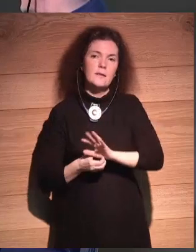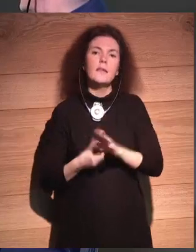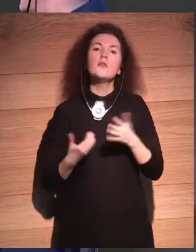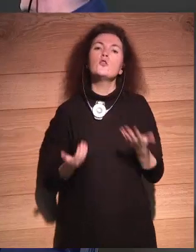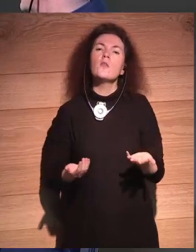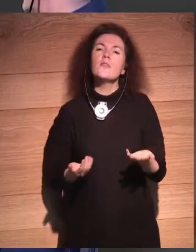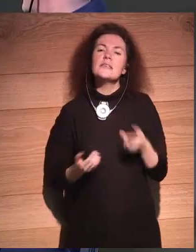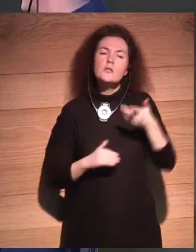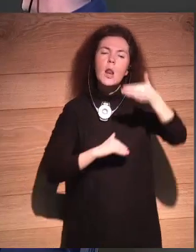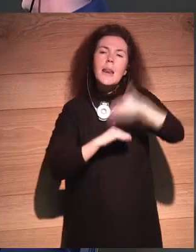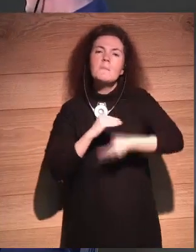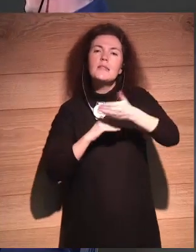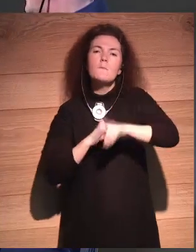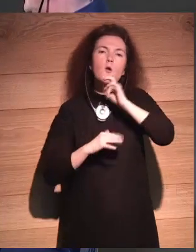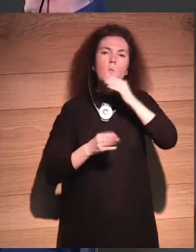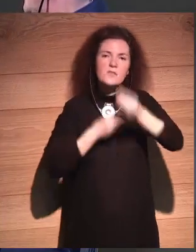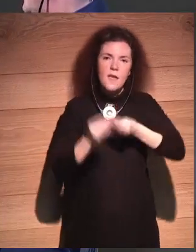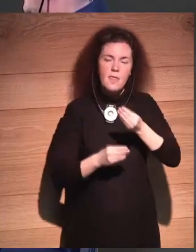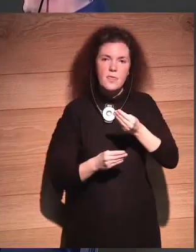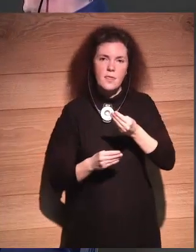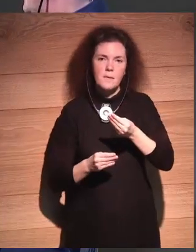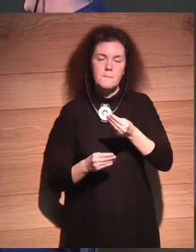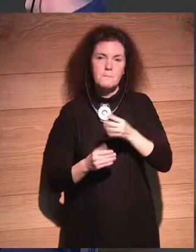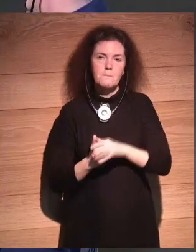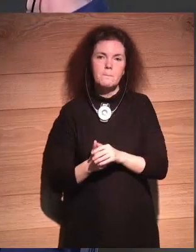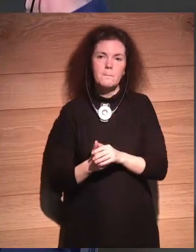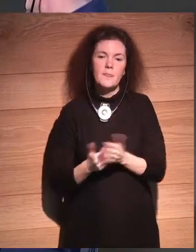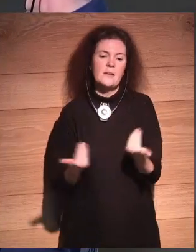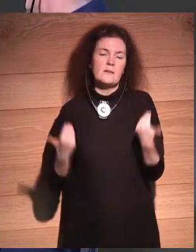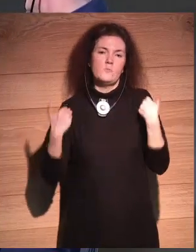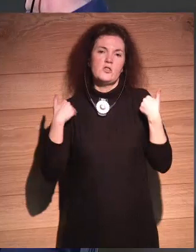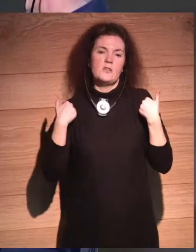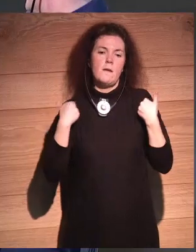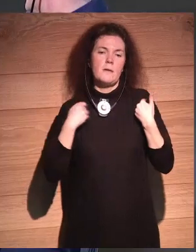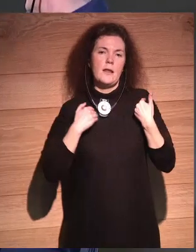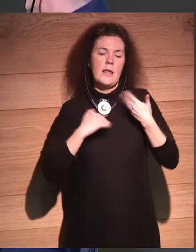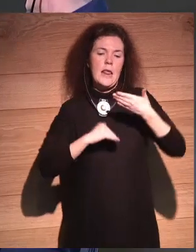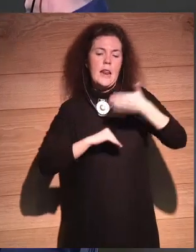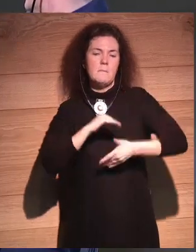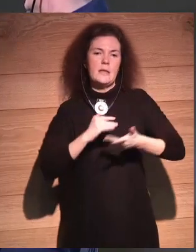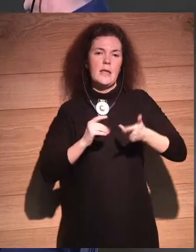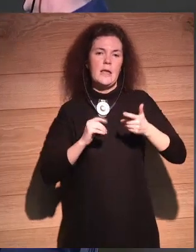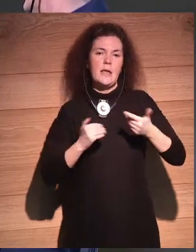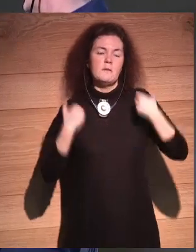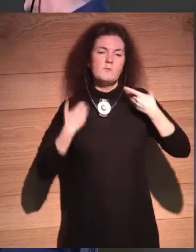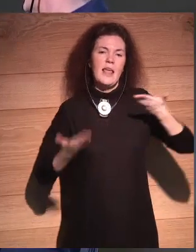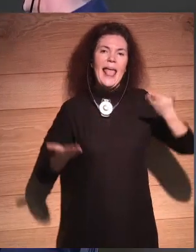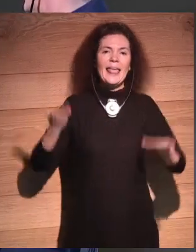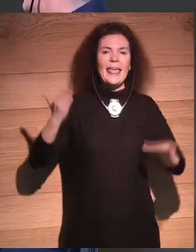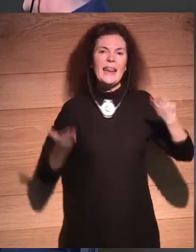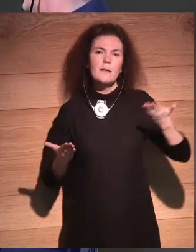van a producir esos límites? ¿Quién va a ser el encargado de establecer ese difícil equilibrio entre